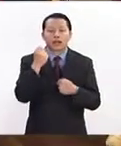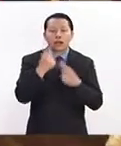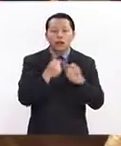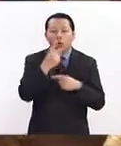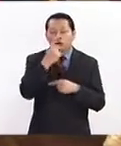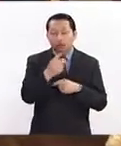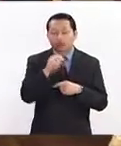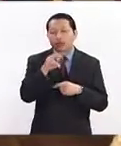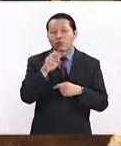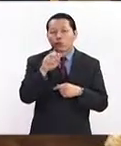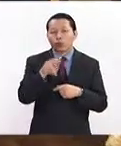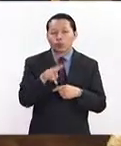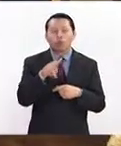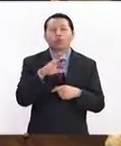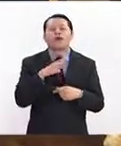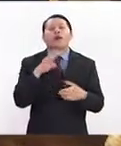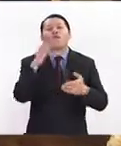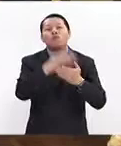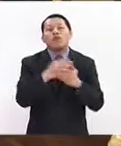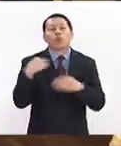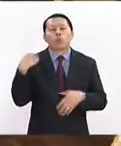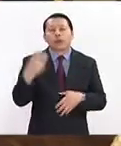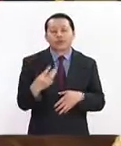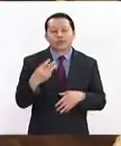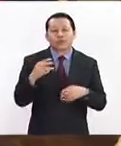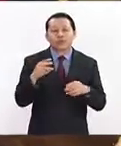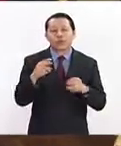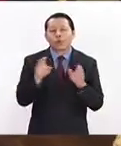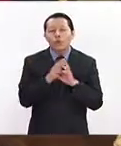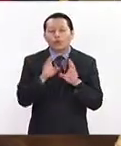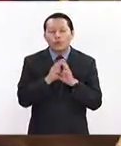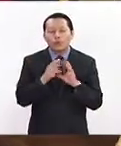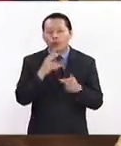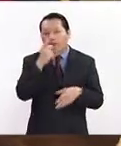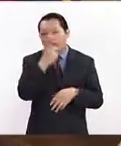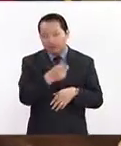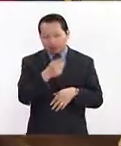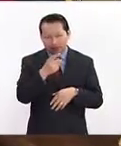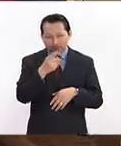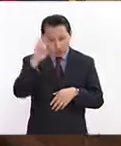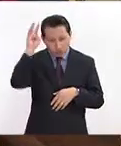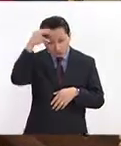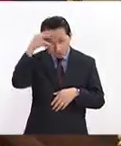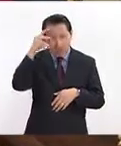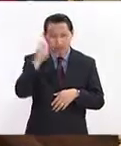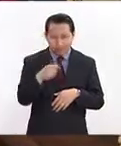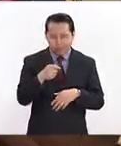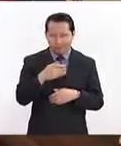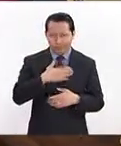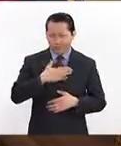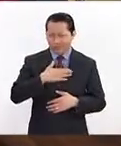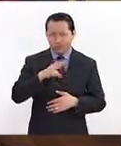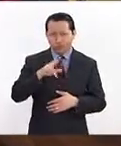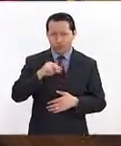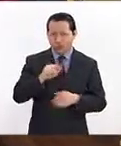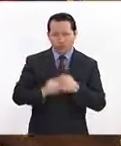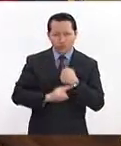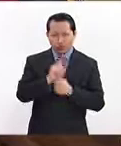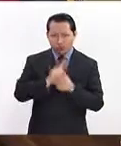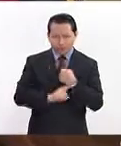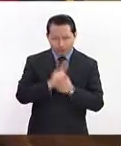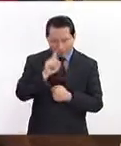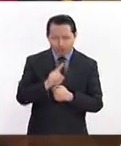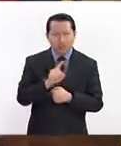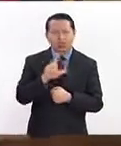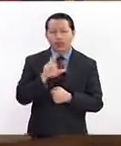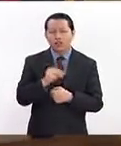estuvo en Washington un poco para decirle a Donald Trump que ellos no son el problema y que no había